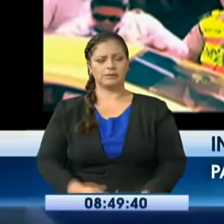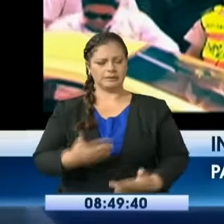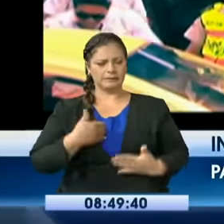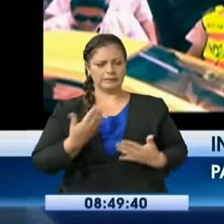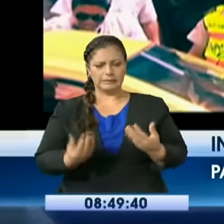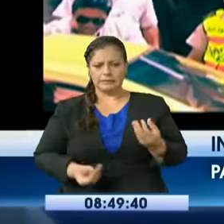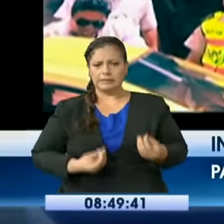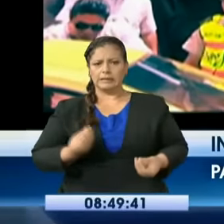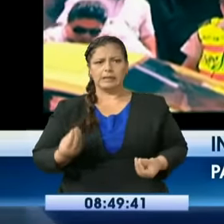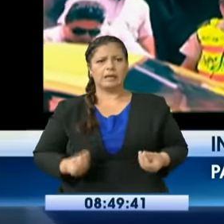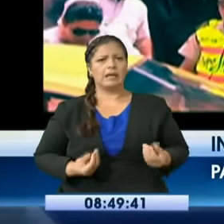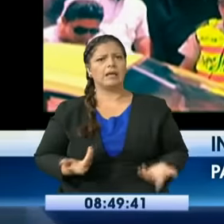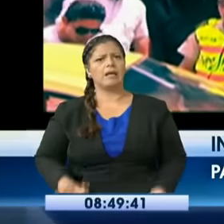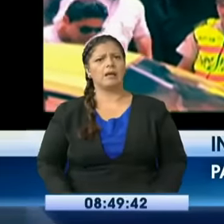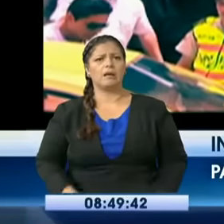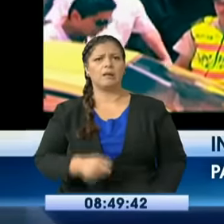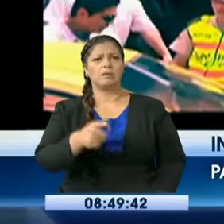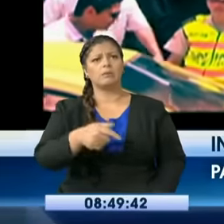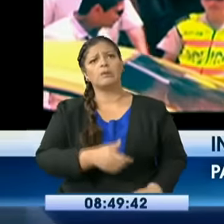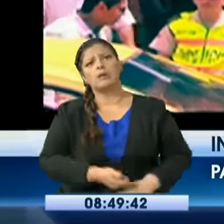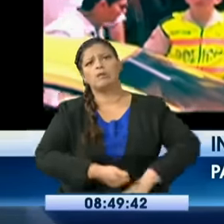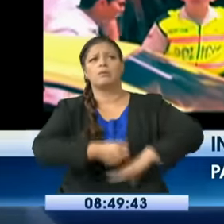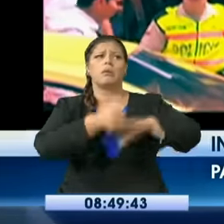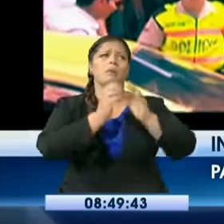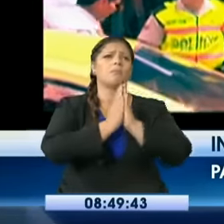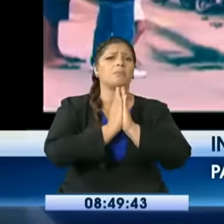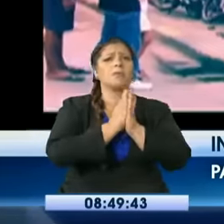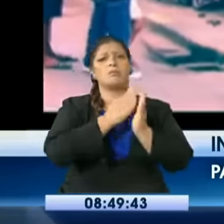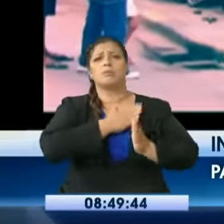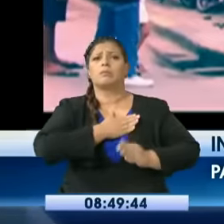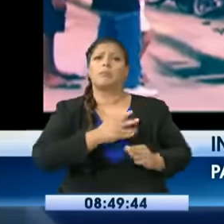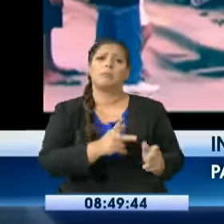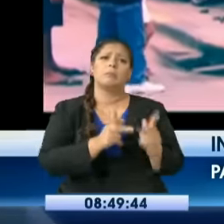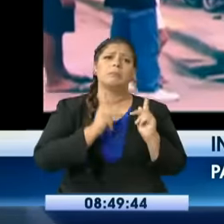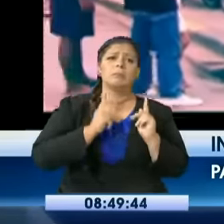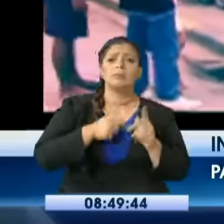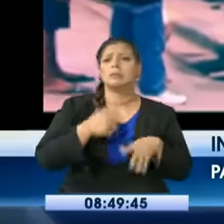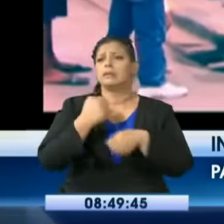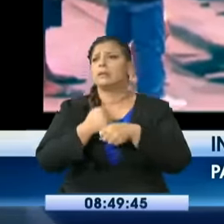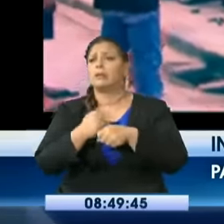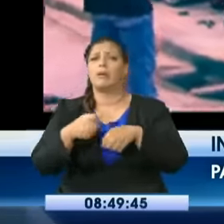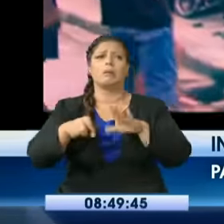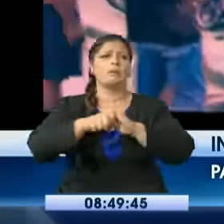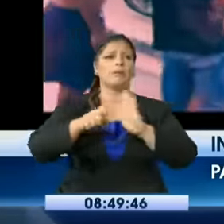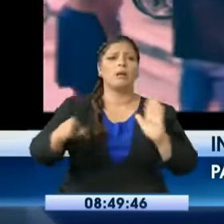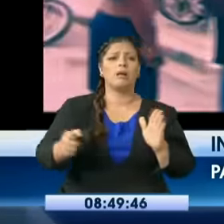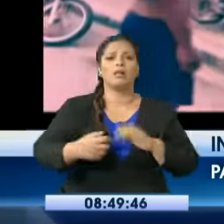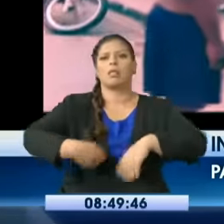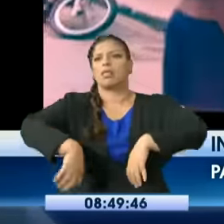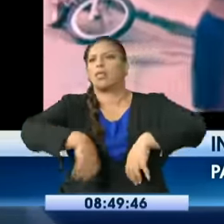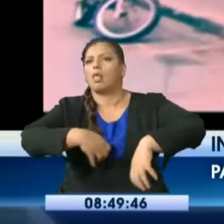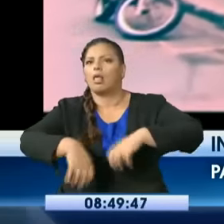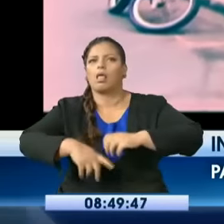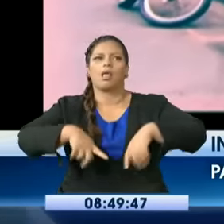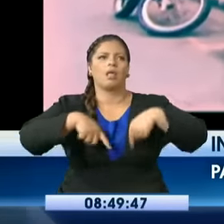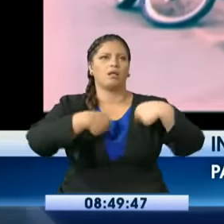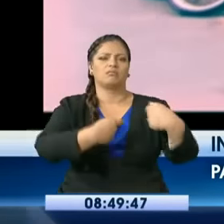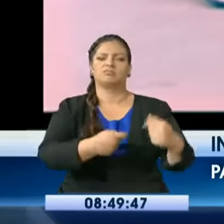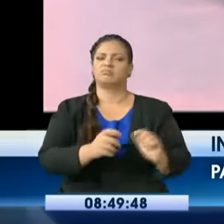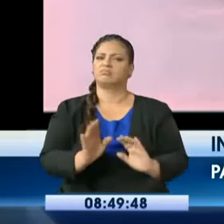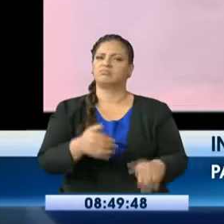tengo que hacer un trámite tremendo. Me tocaría estar día tras día y sinceramente, en la situación económica que uno vive hoy en